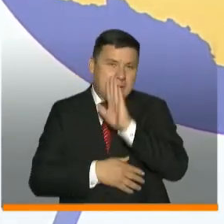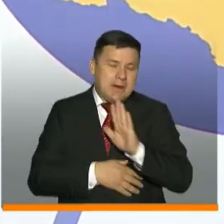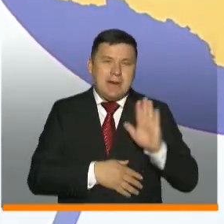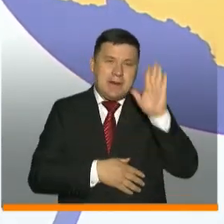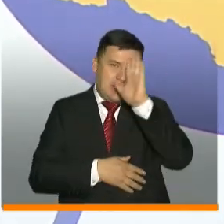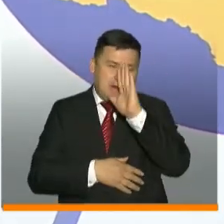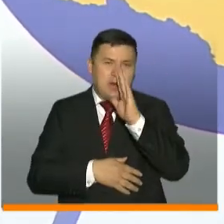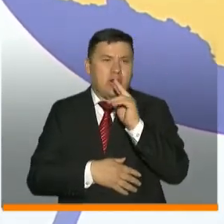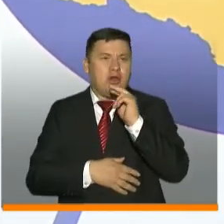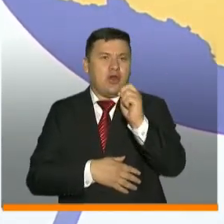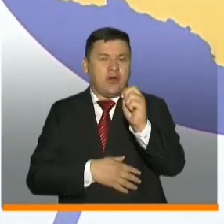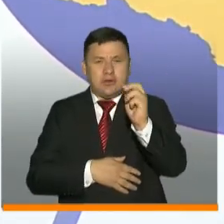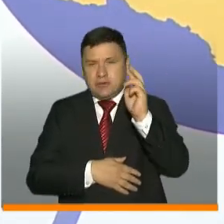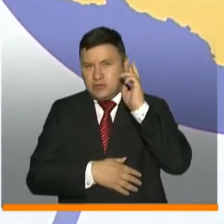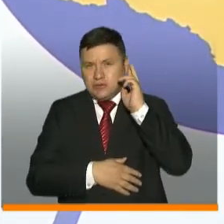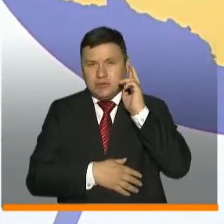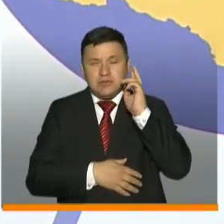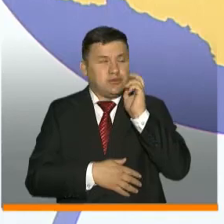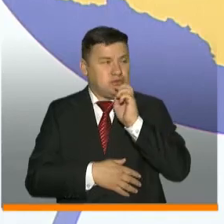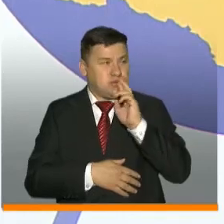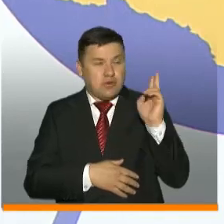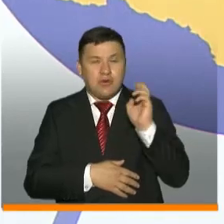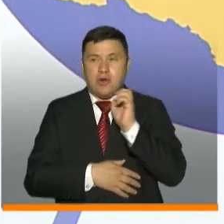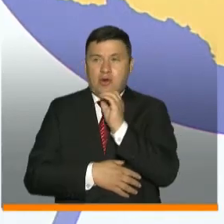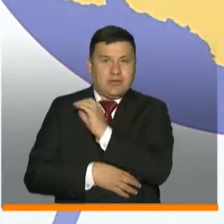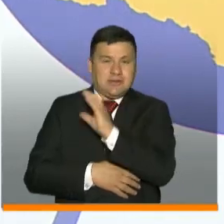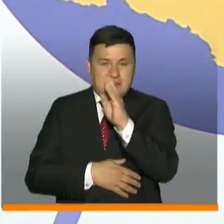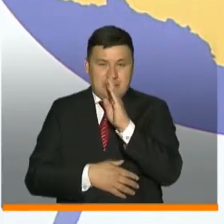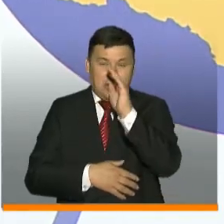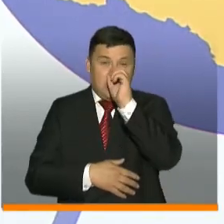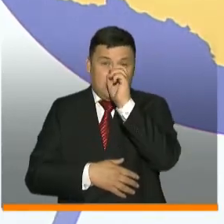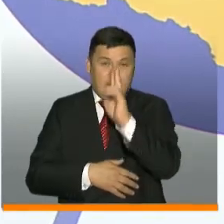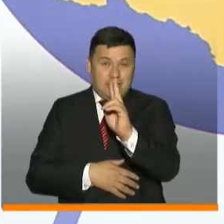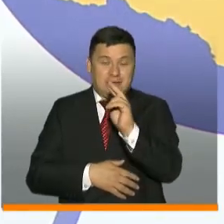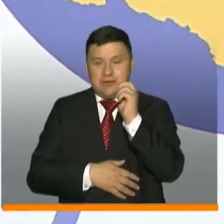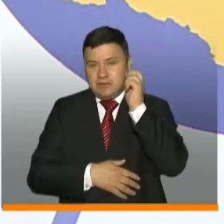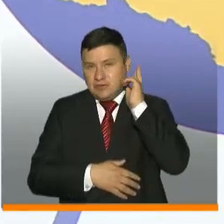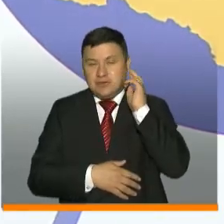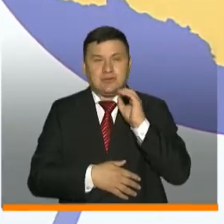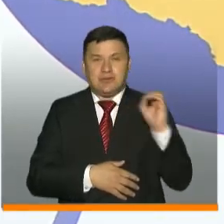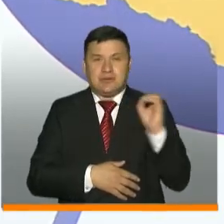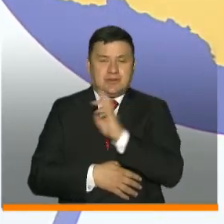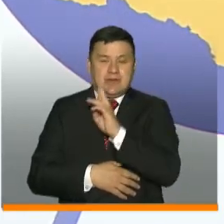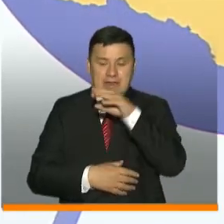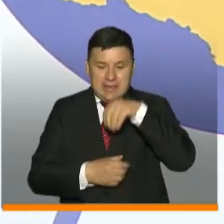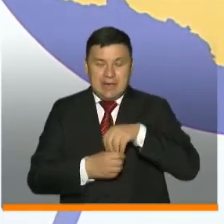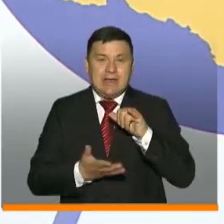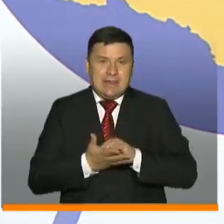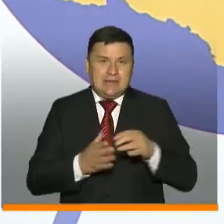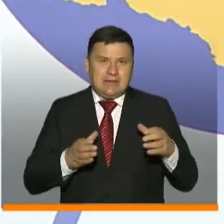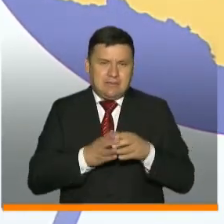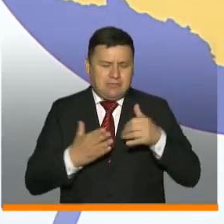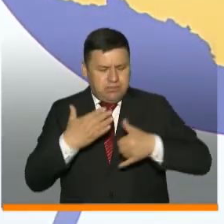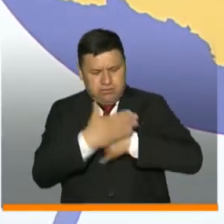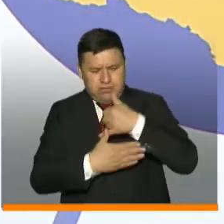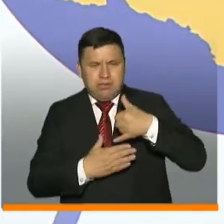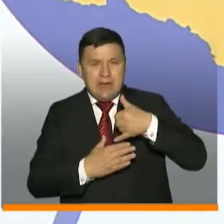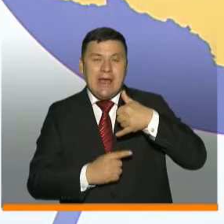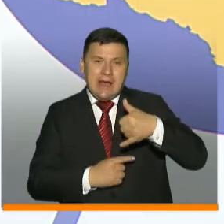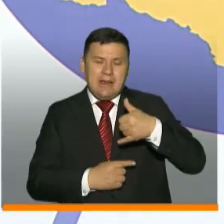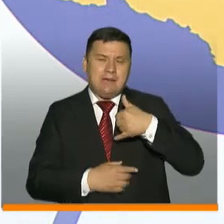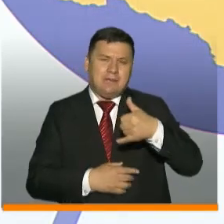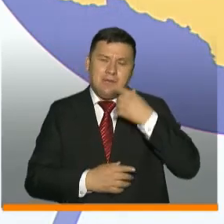a sur y de oriente a occidente. Seguimos trabajando. Y hoy, en este recorrido que tendremos durante este espacio, les vamos a